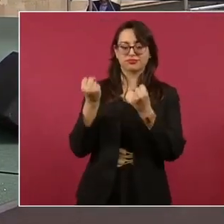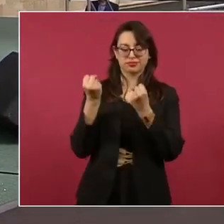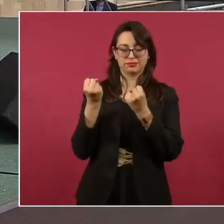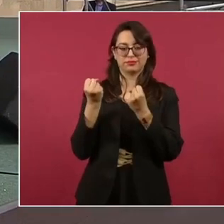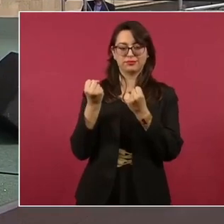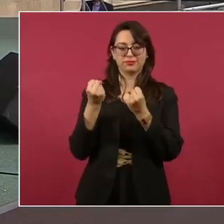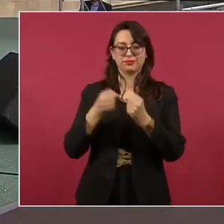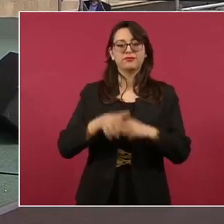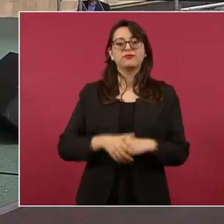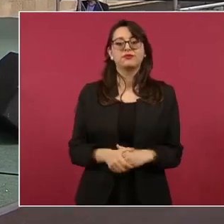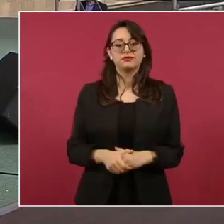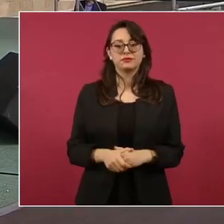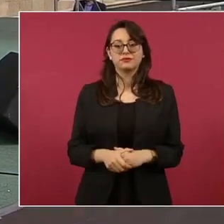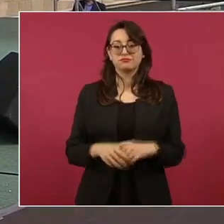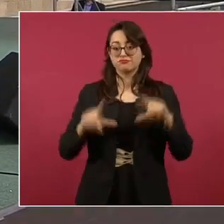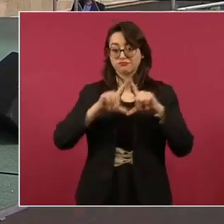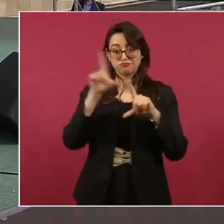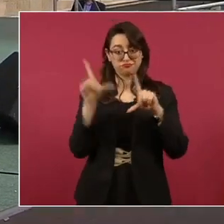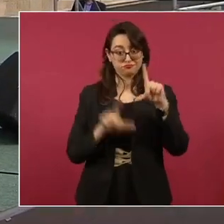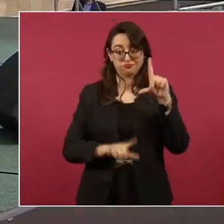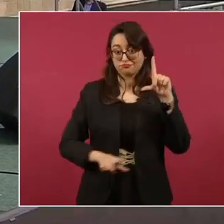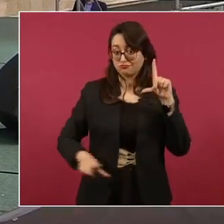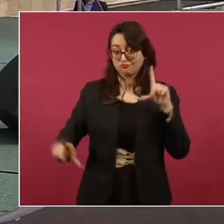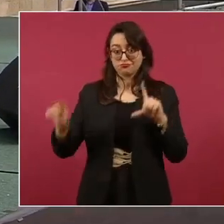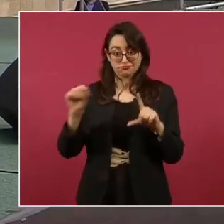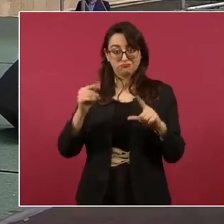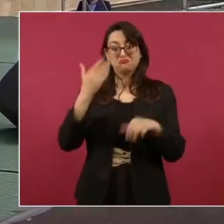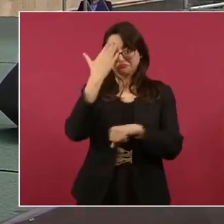y es un acto nacional.